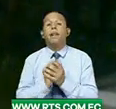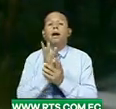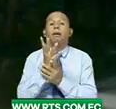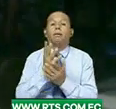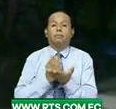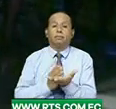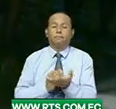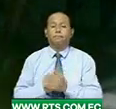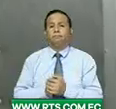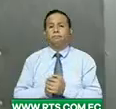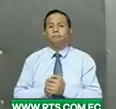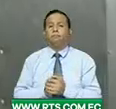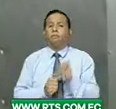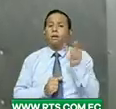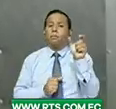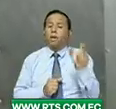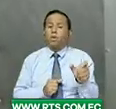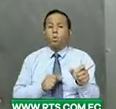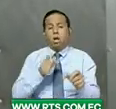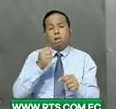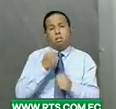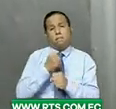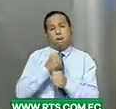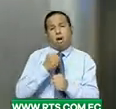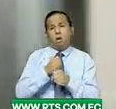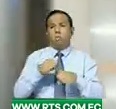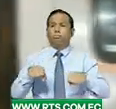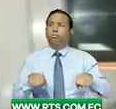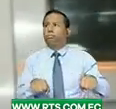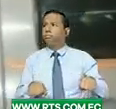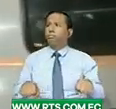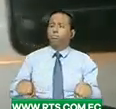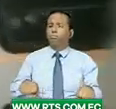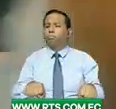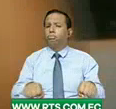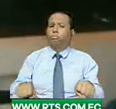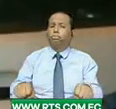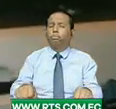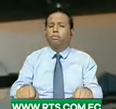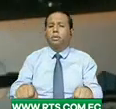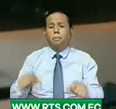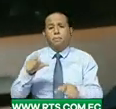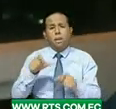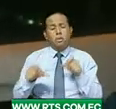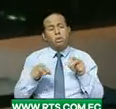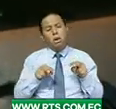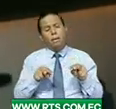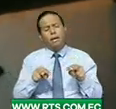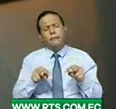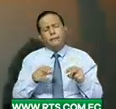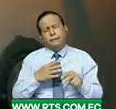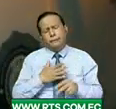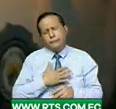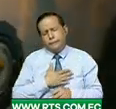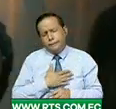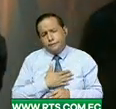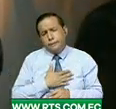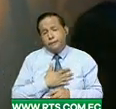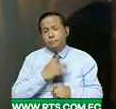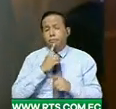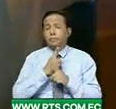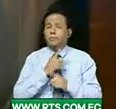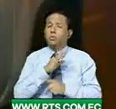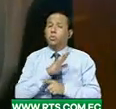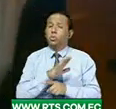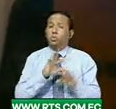Milagro. El asesinato de un mototaxista que ha consternado a la ciudadanía y, por supuesto, deja sumida en el